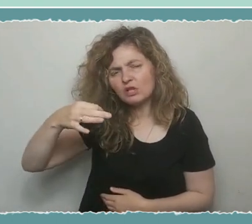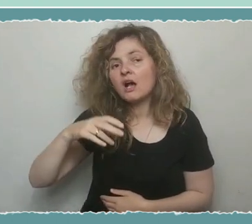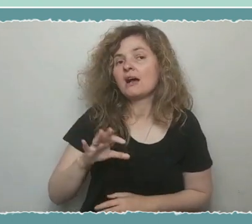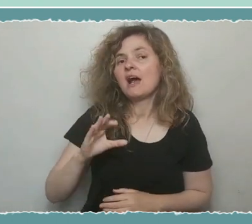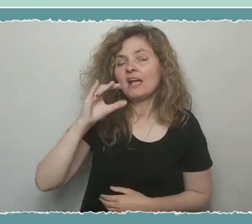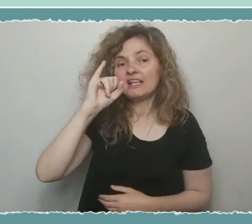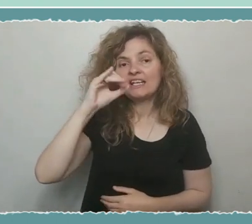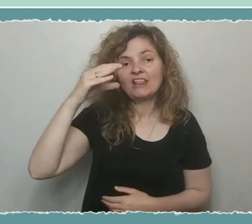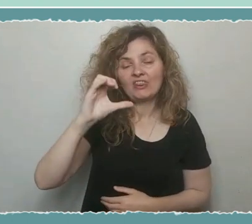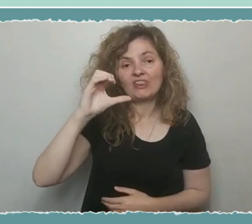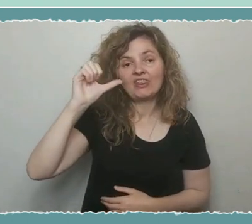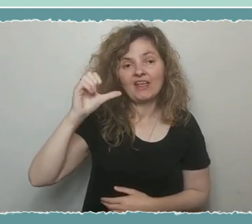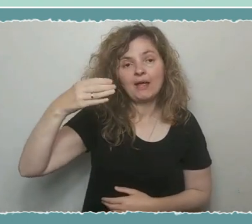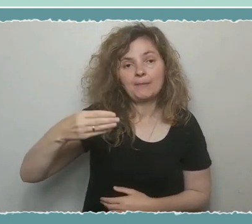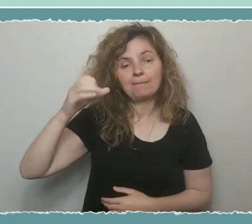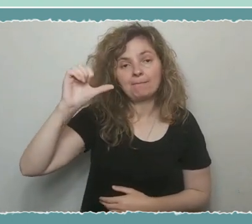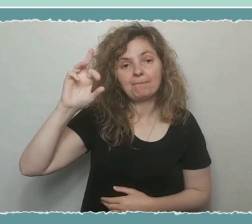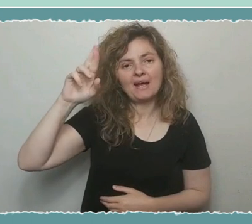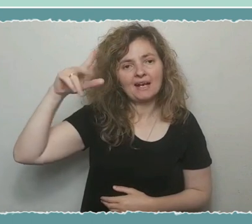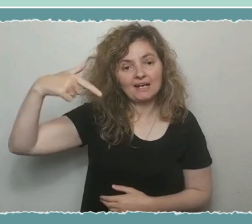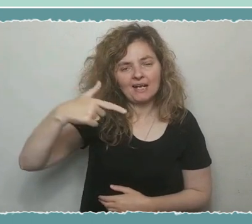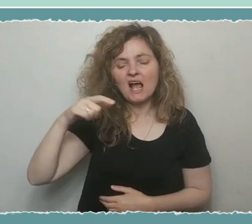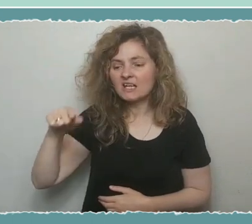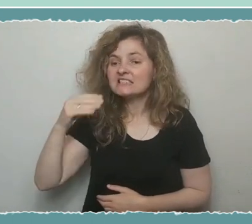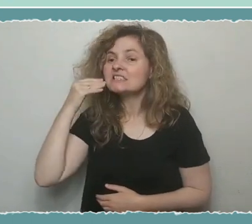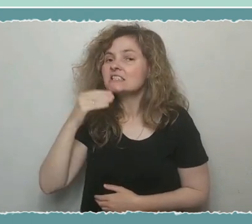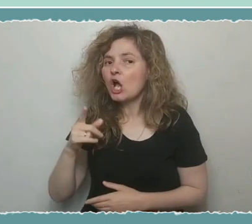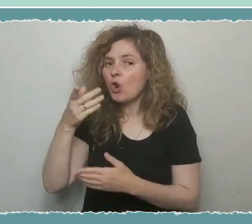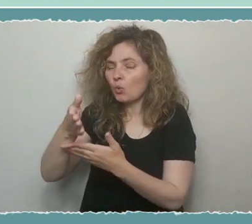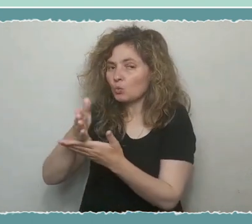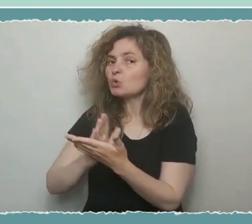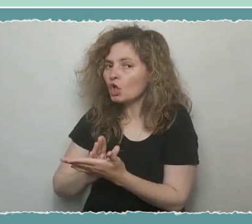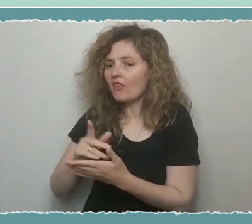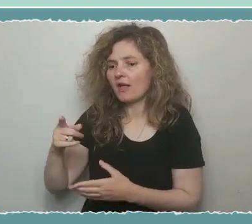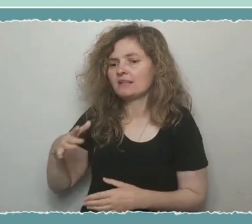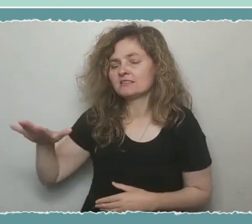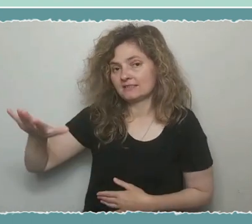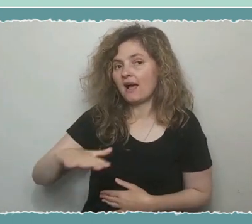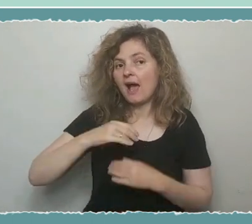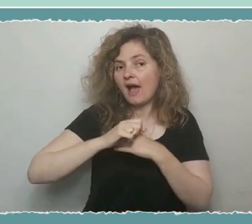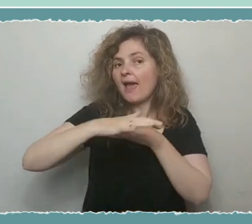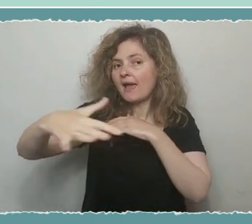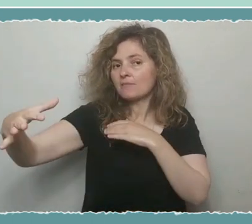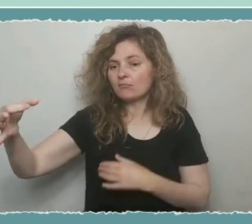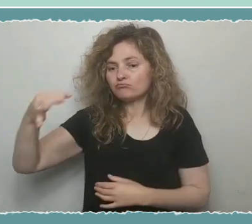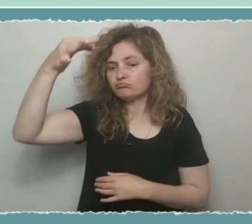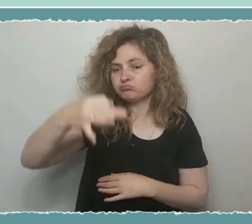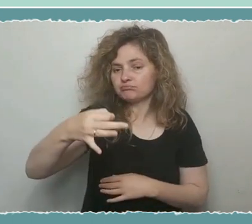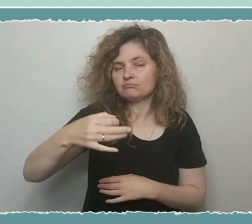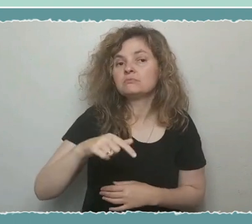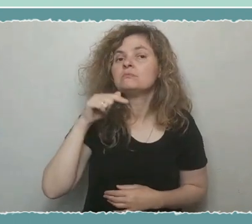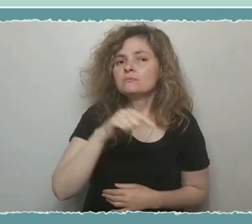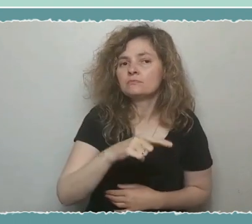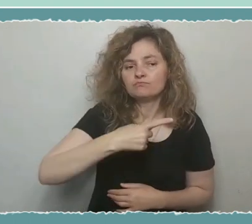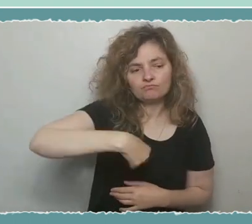un iceberg, é un pedazo de xeo enorme que está no medio do mar. Ali van no barco. Cara, o polo sur, Panchito moi contento, Gregorio,